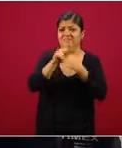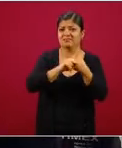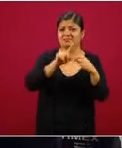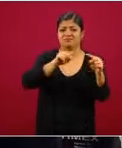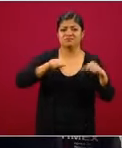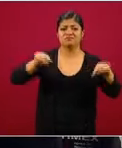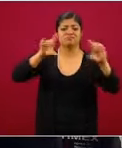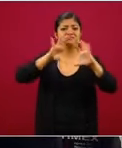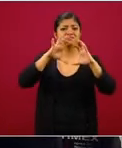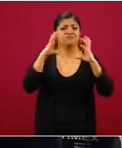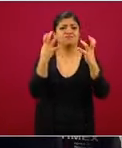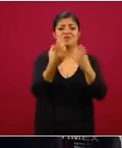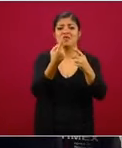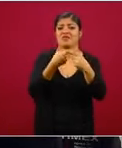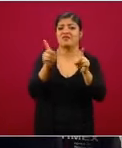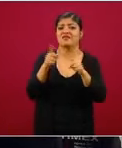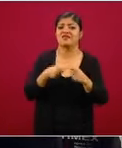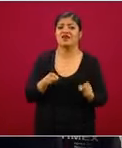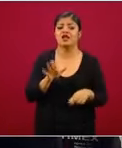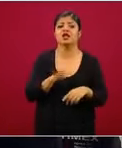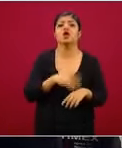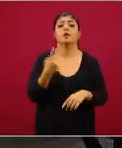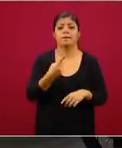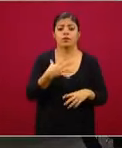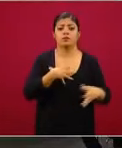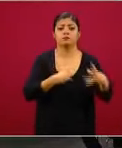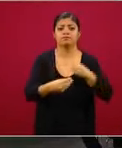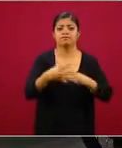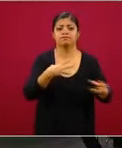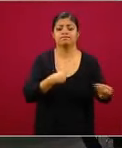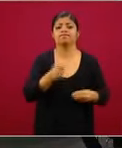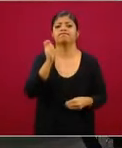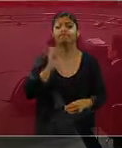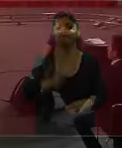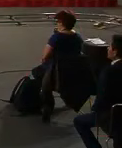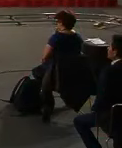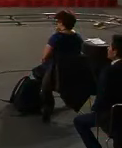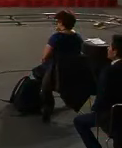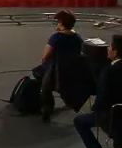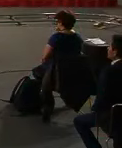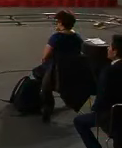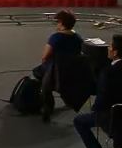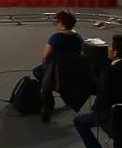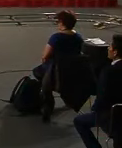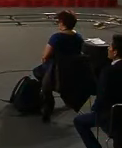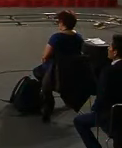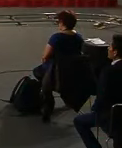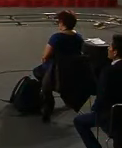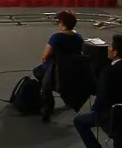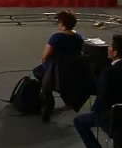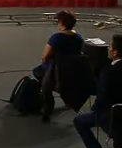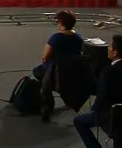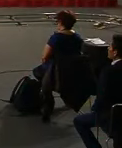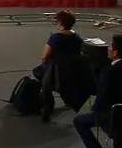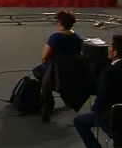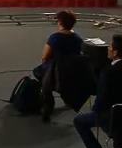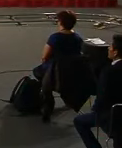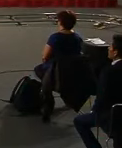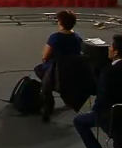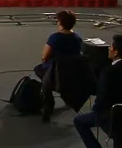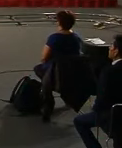¿Por qué razón? Porque las epidemias se comportan de manera independiente, no se coordinan, no se